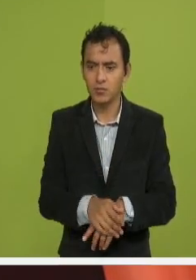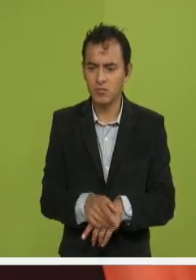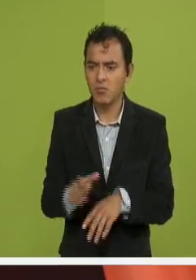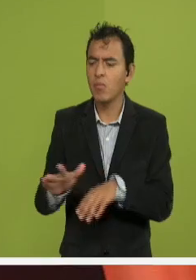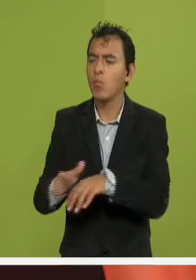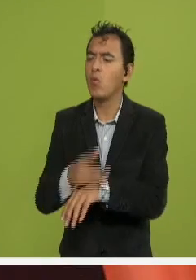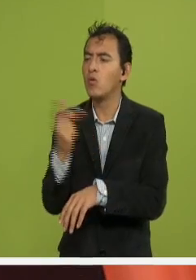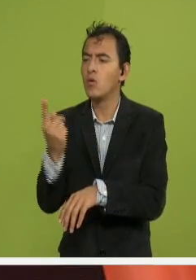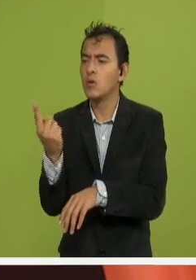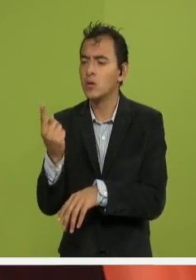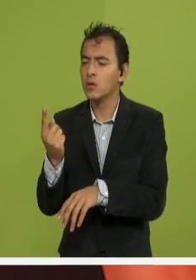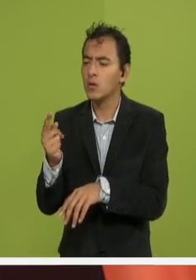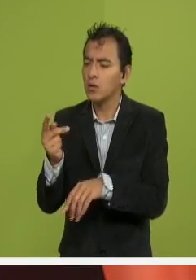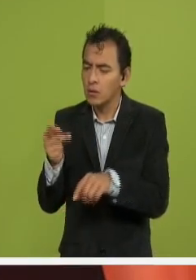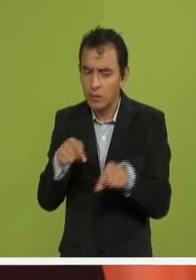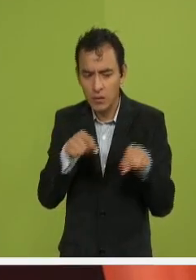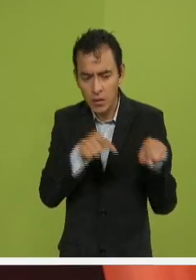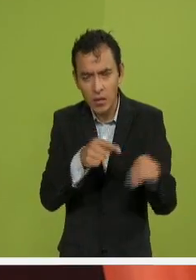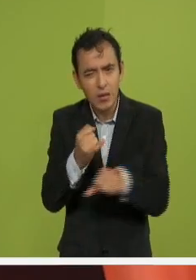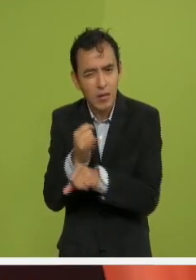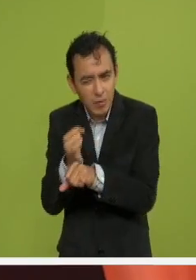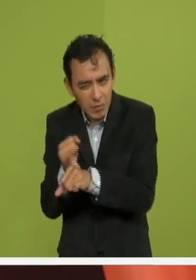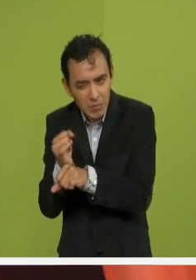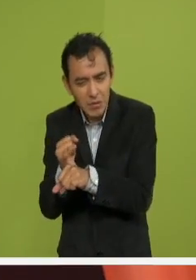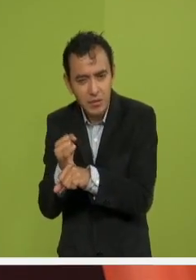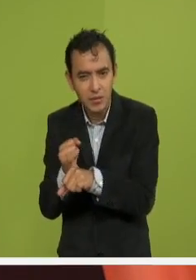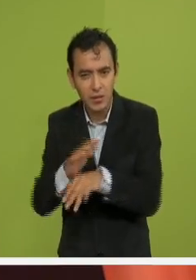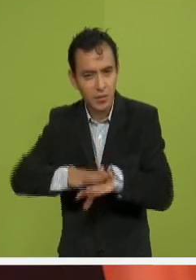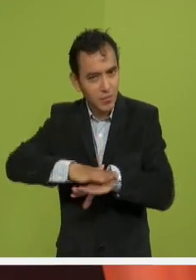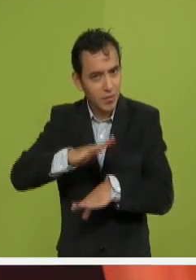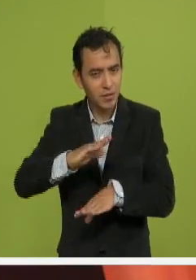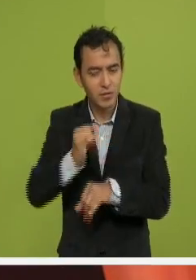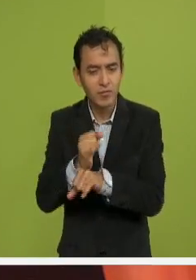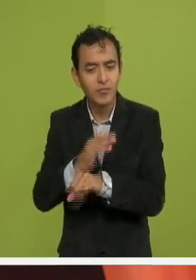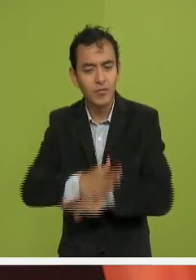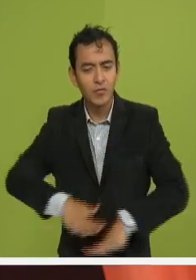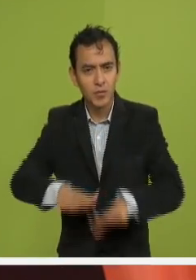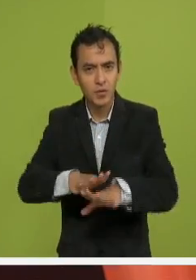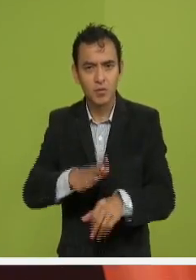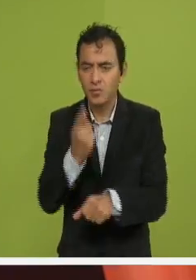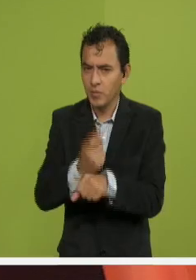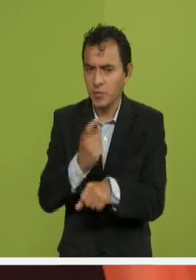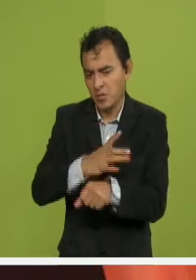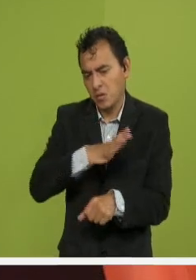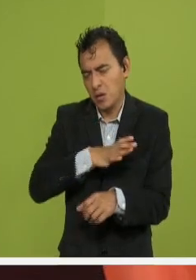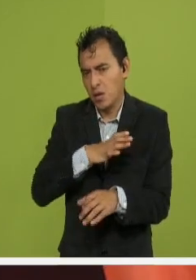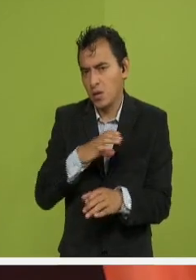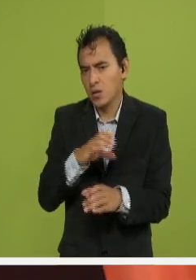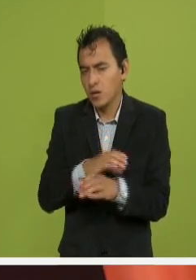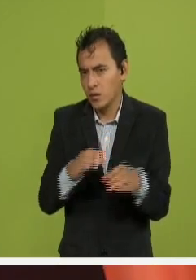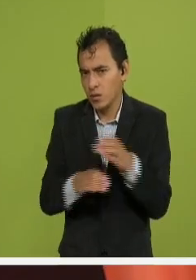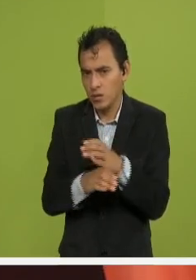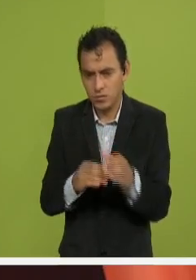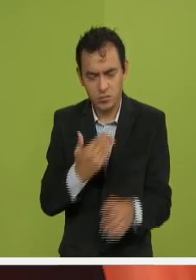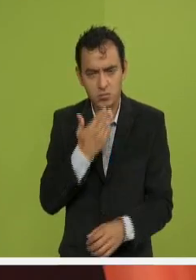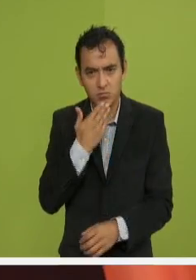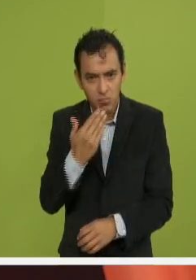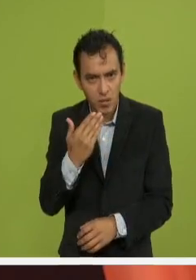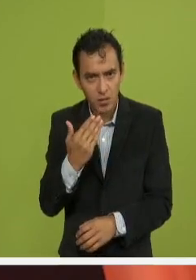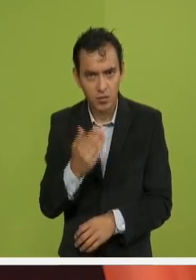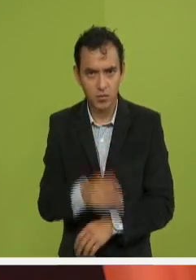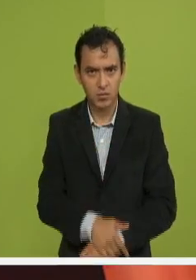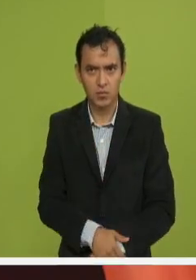es la situación real de ese menor. Primero, hay casos de éxito, muy pocos, pero hay casos en